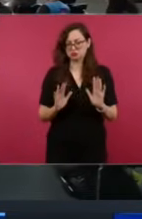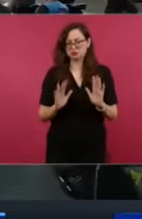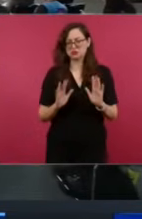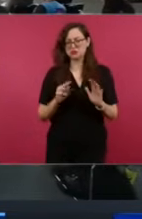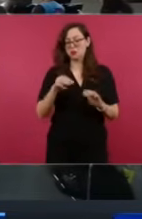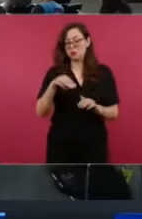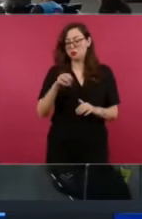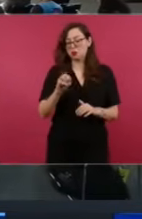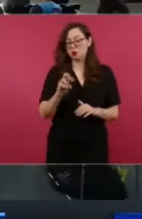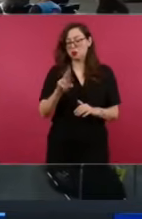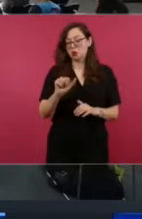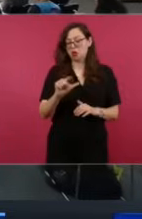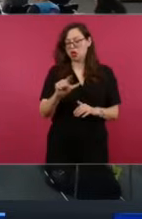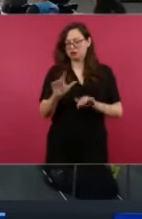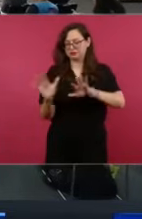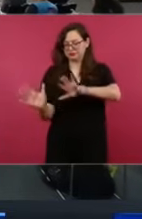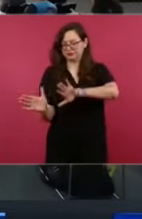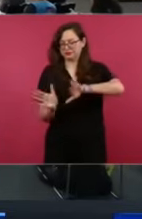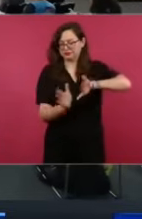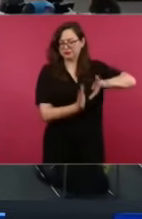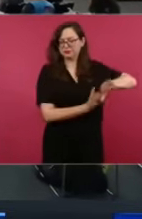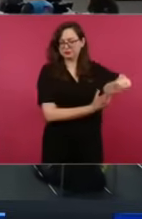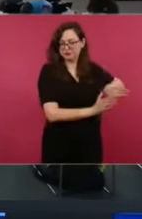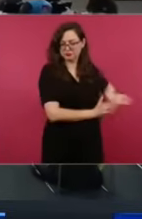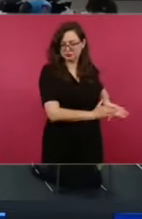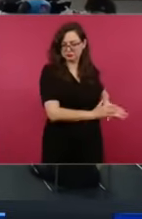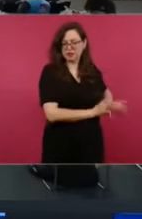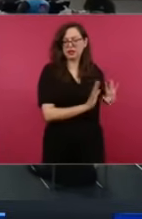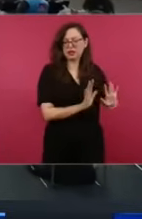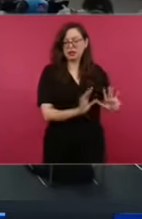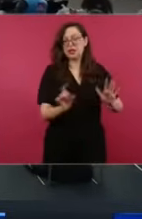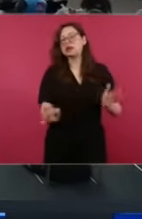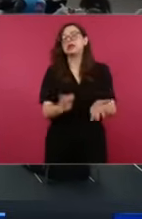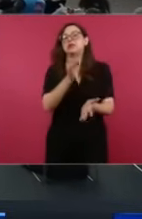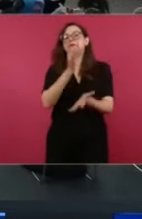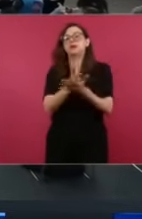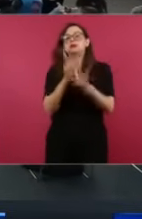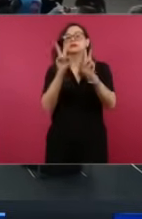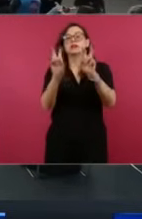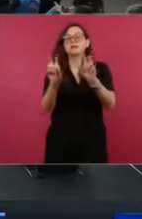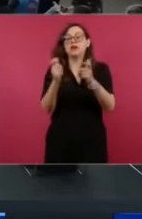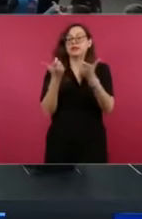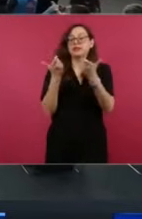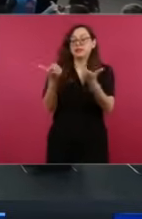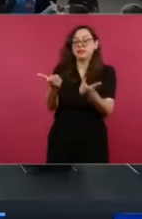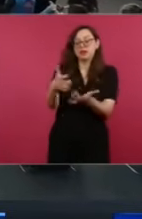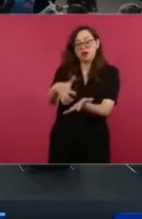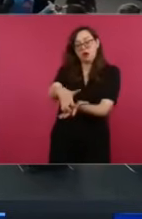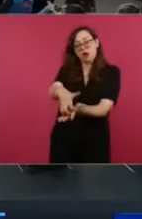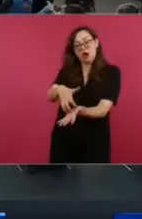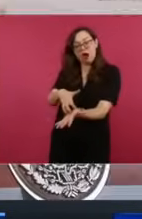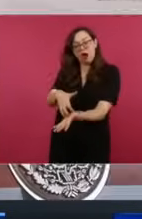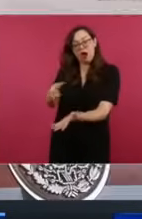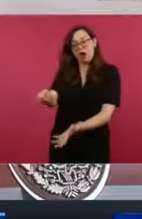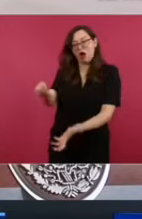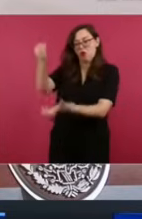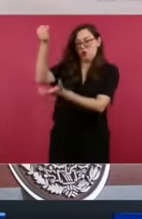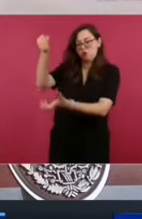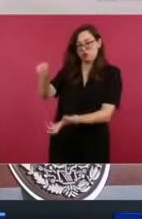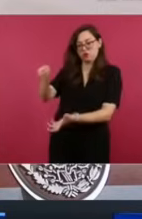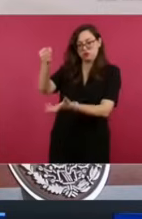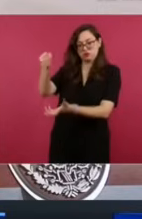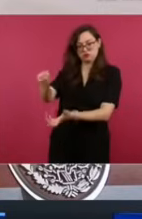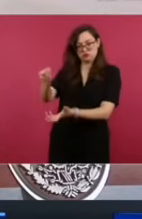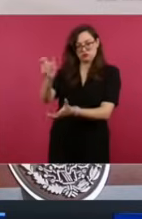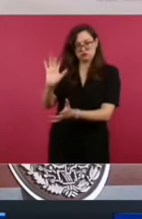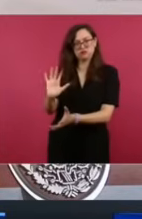se difundió, no se supo bien si era cierto o no. Aquí en Tabasco estamos viviendo, Publio, también una ola tremenda de